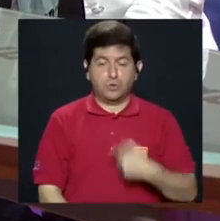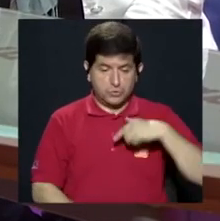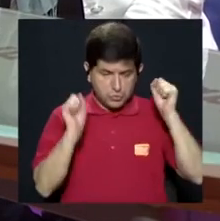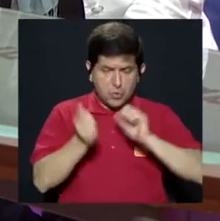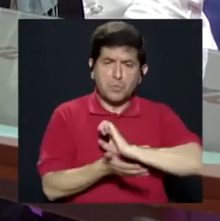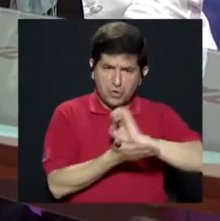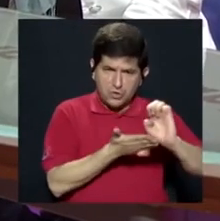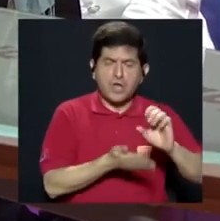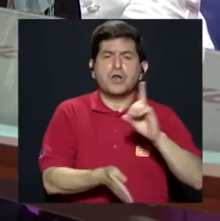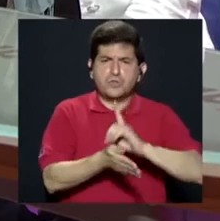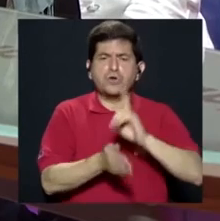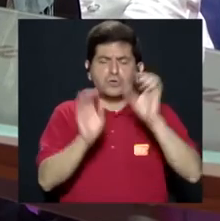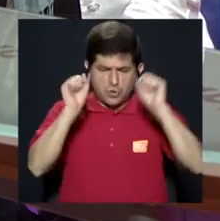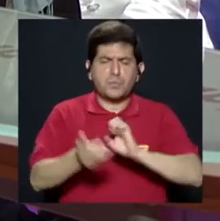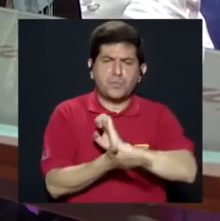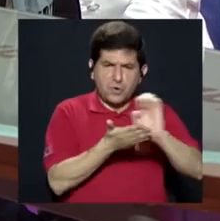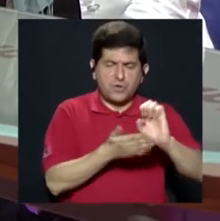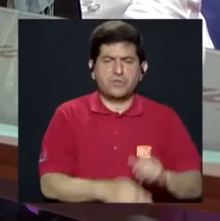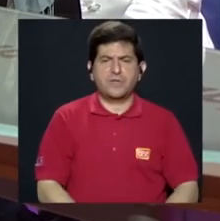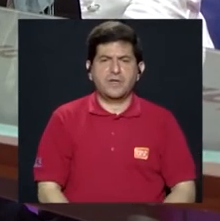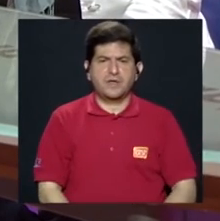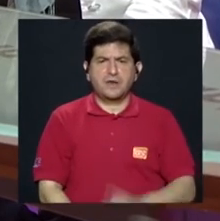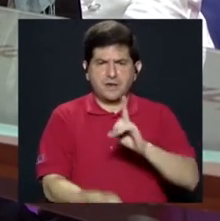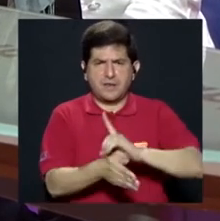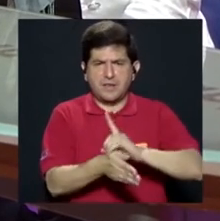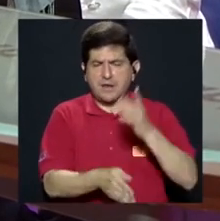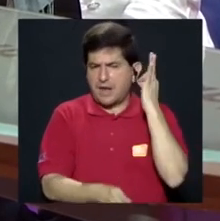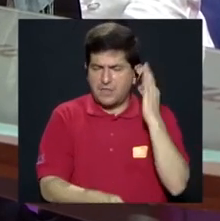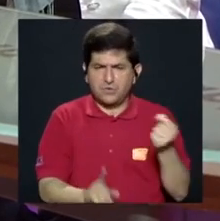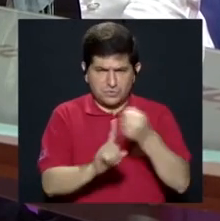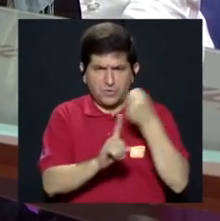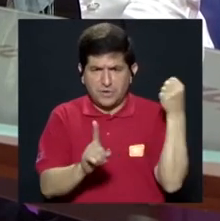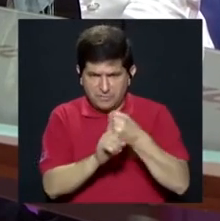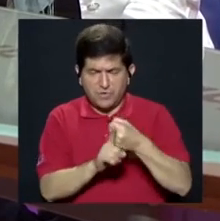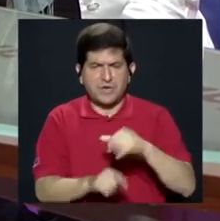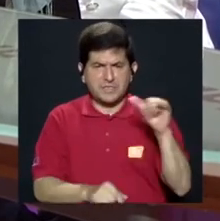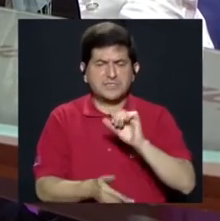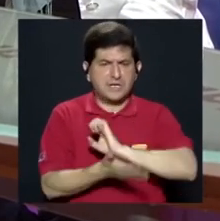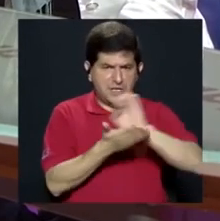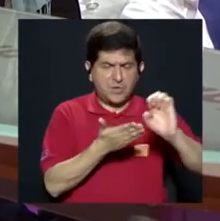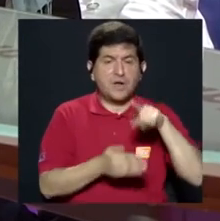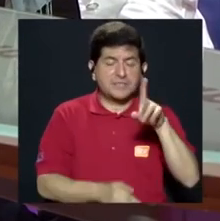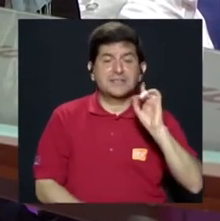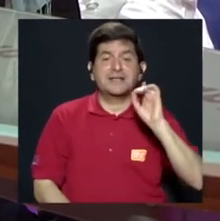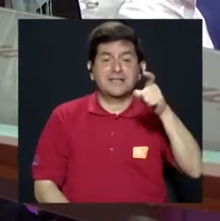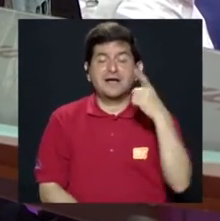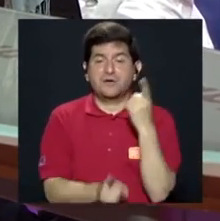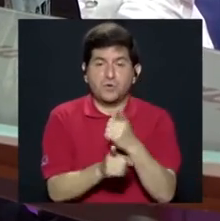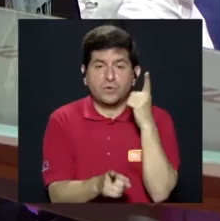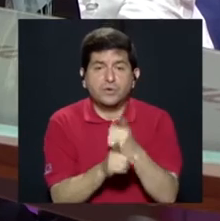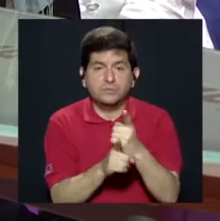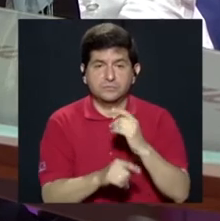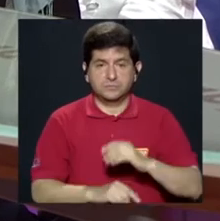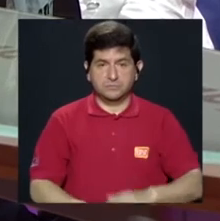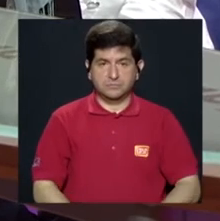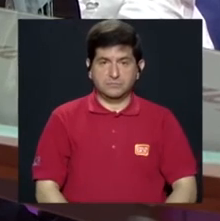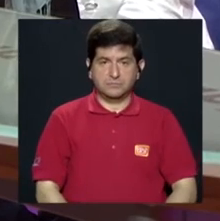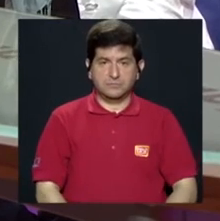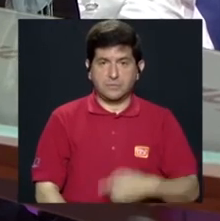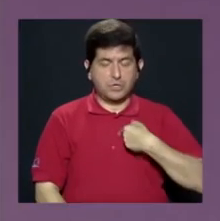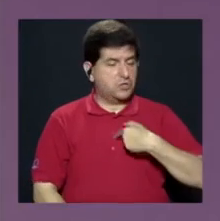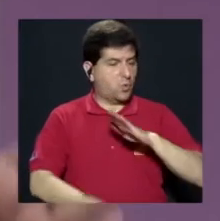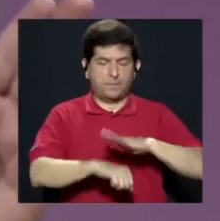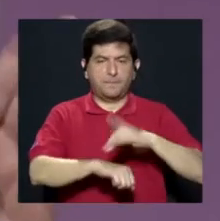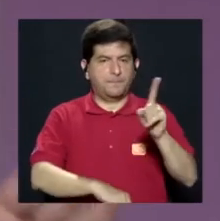evitar, el doctor lo pudo evitar, la médico que me violentó lo pudo evitar. Si hubiera dado el diagnóstico que era. Yo no le